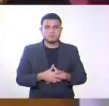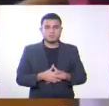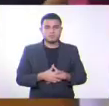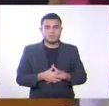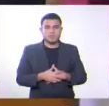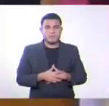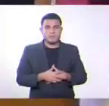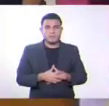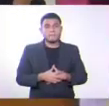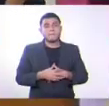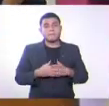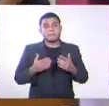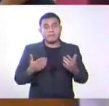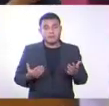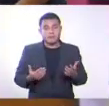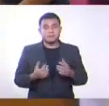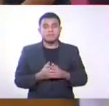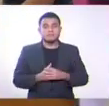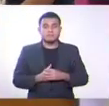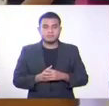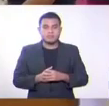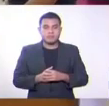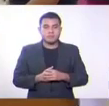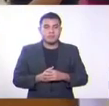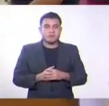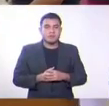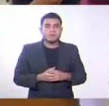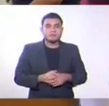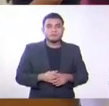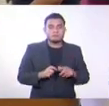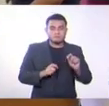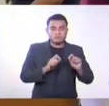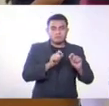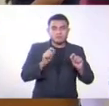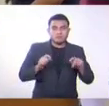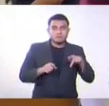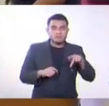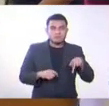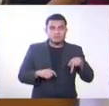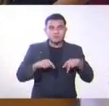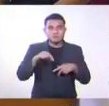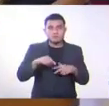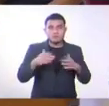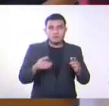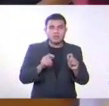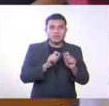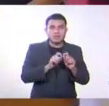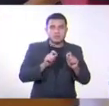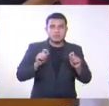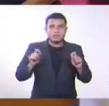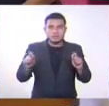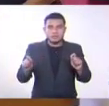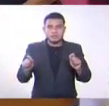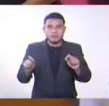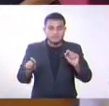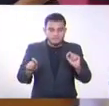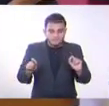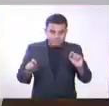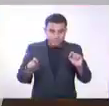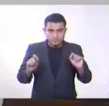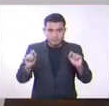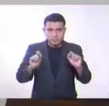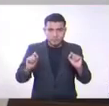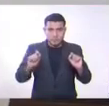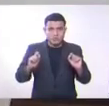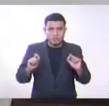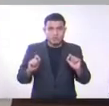O sea que la longitud del segmento PQ, que es la distancia entre los dos puntos, es igual